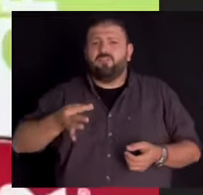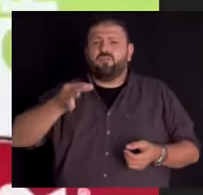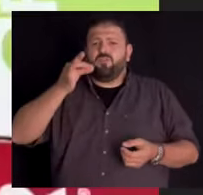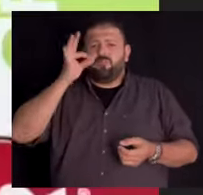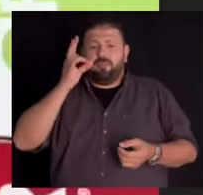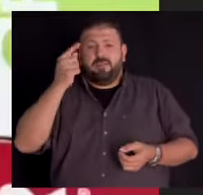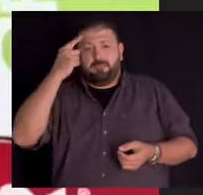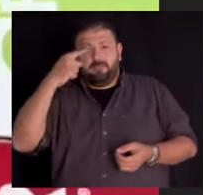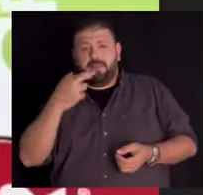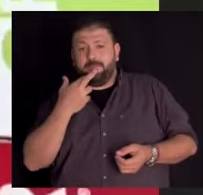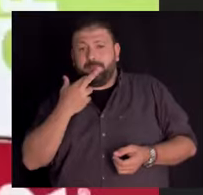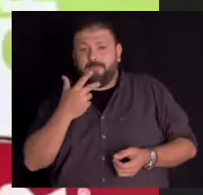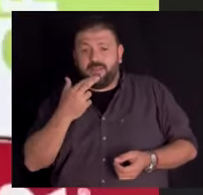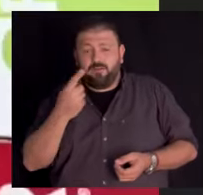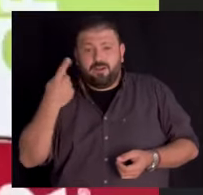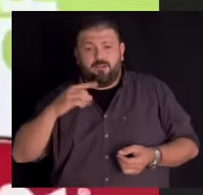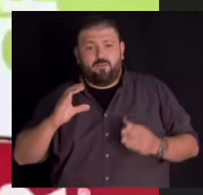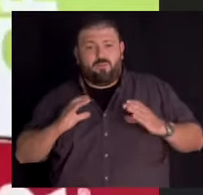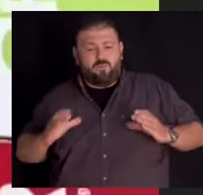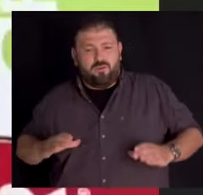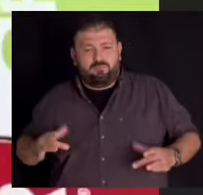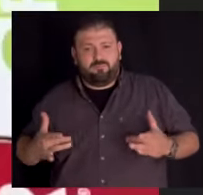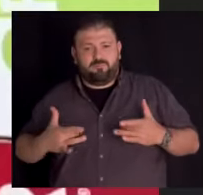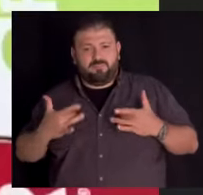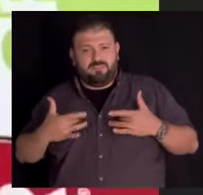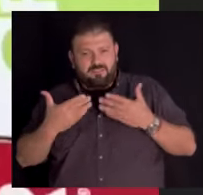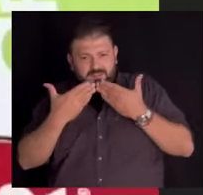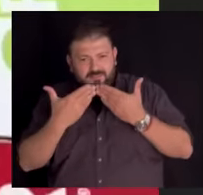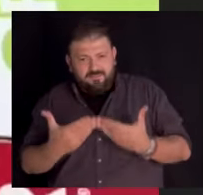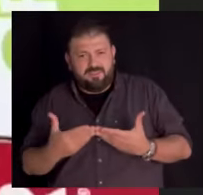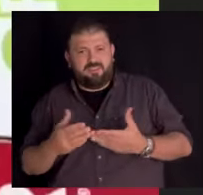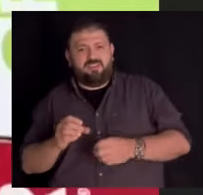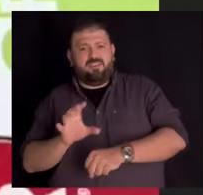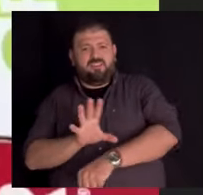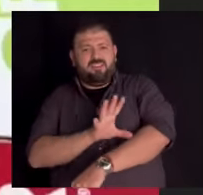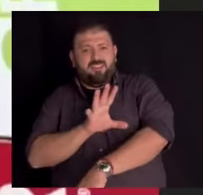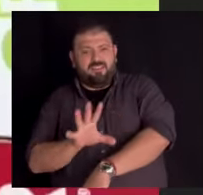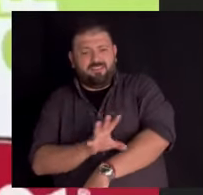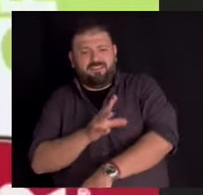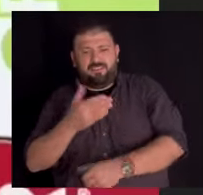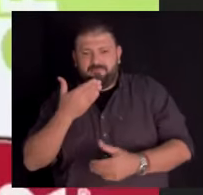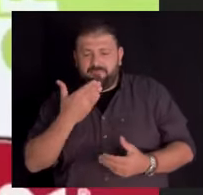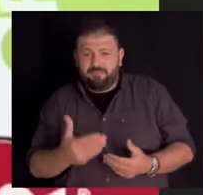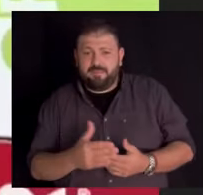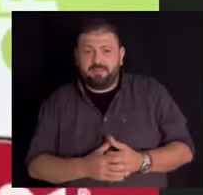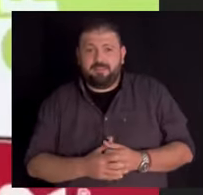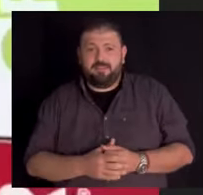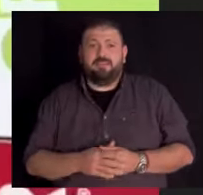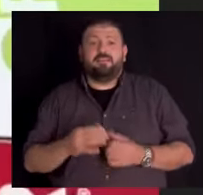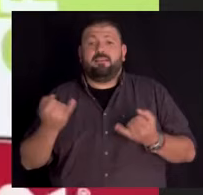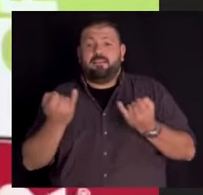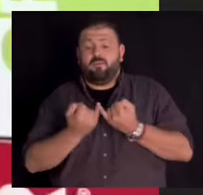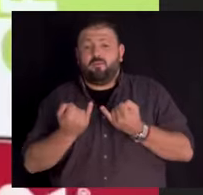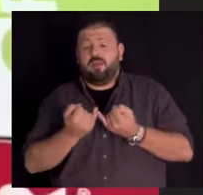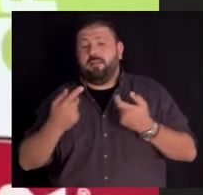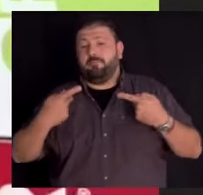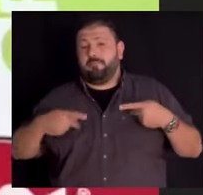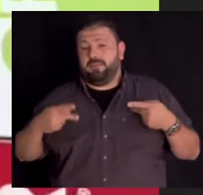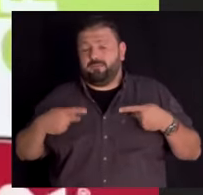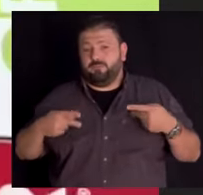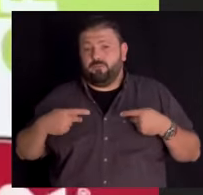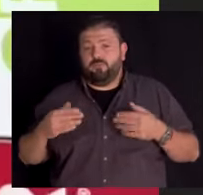Mejorar tu energía, tu parte hormonal. En el caso de personas mayores de 18